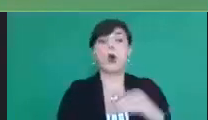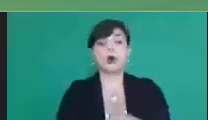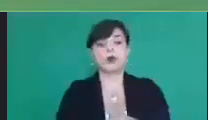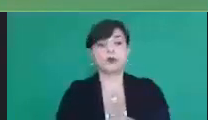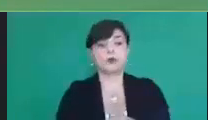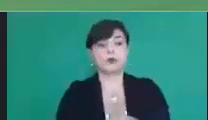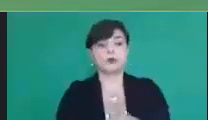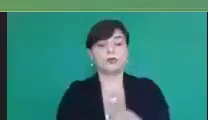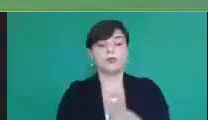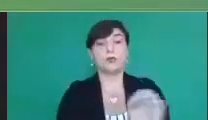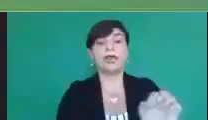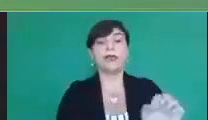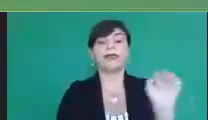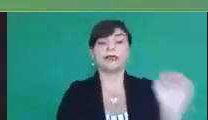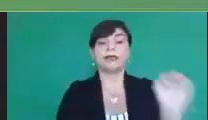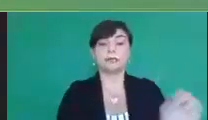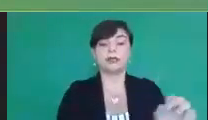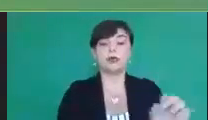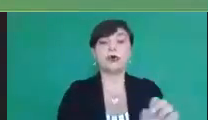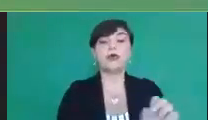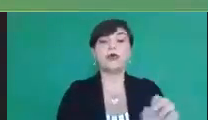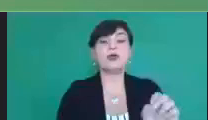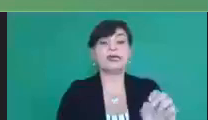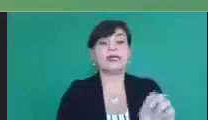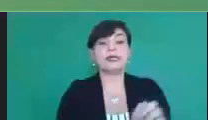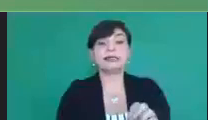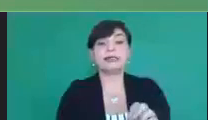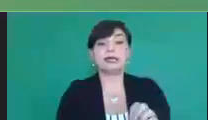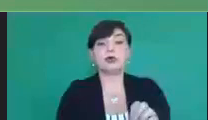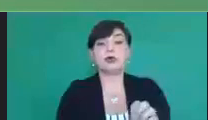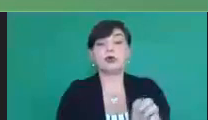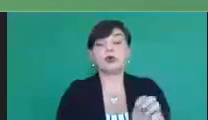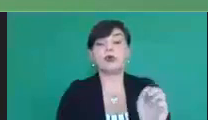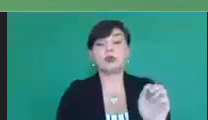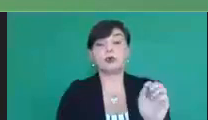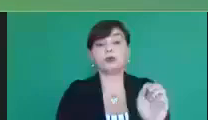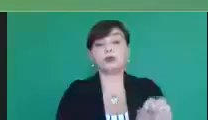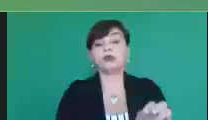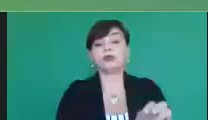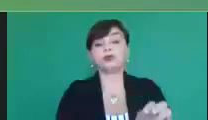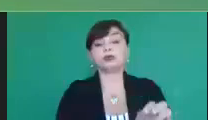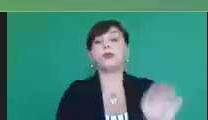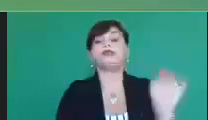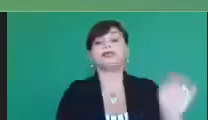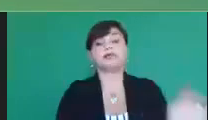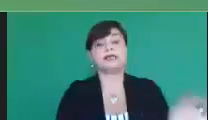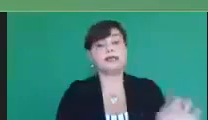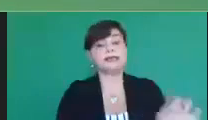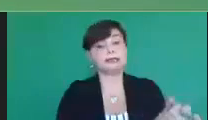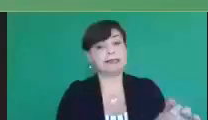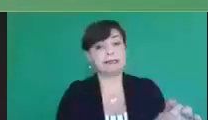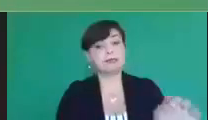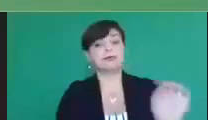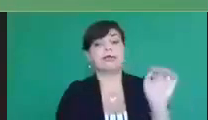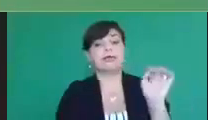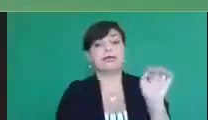no cumplimiento. Por ejemplo, en el capítulo 1 inicia con los productos que son